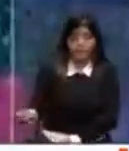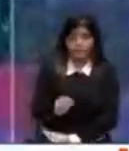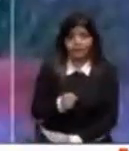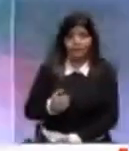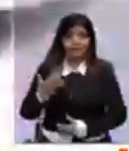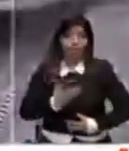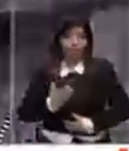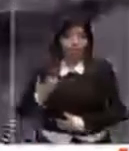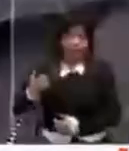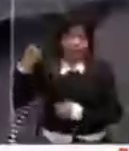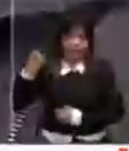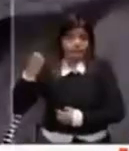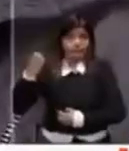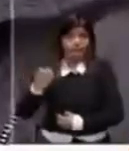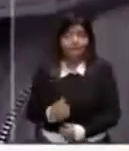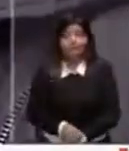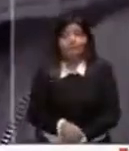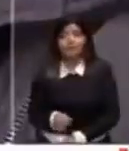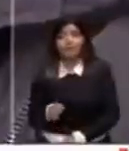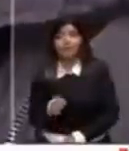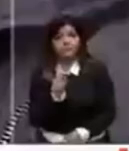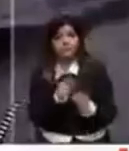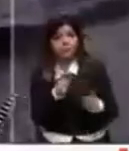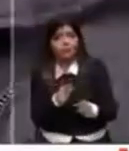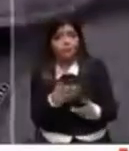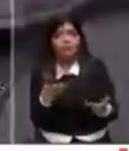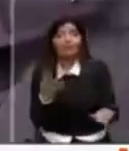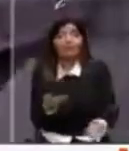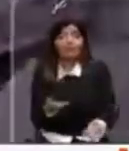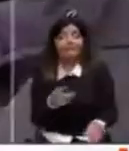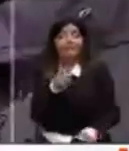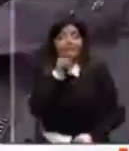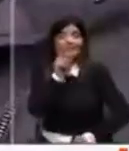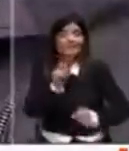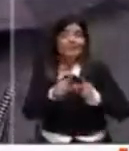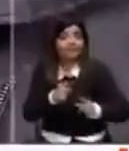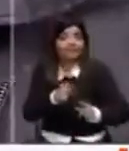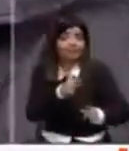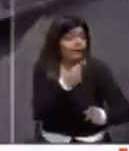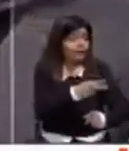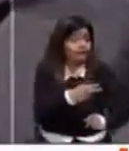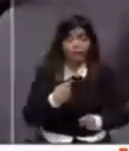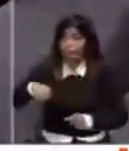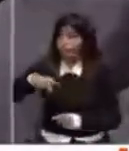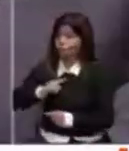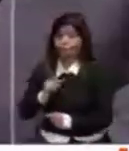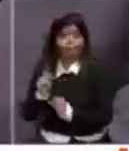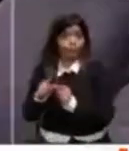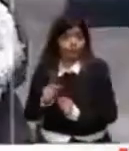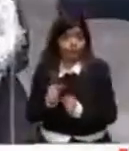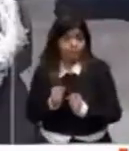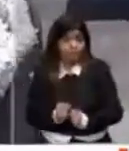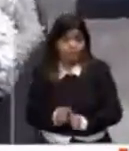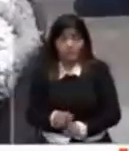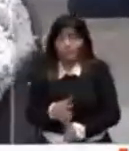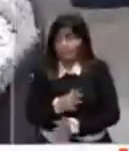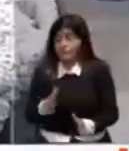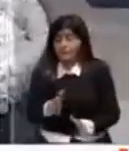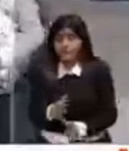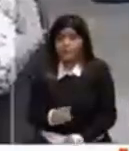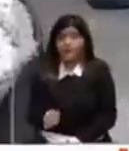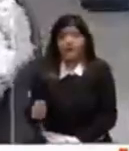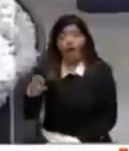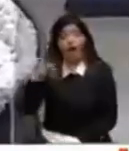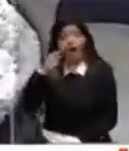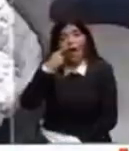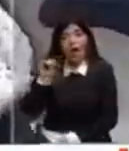de guerra. Mira, si no se defiende, o son ellos o son los otros. Qué terrible. El chofer tenía su